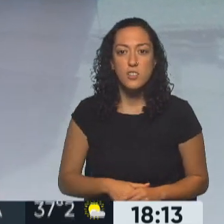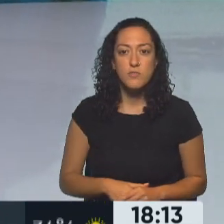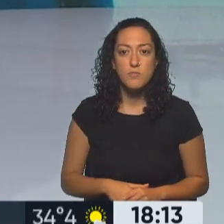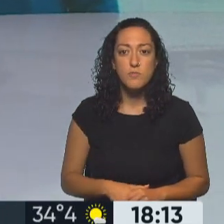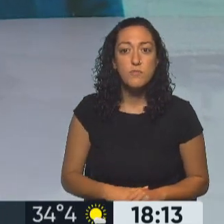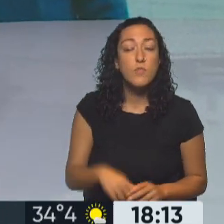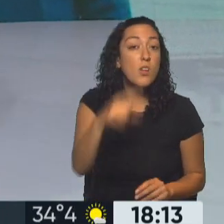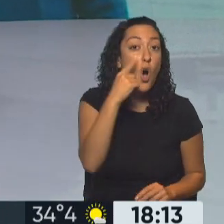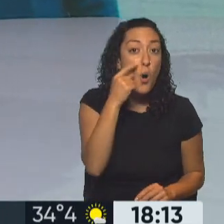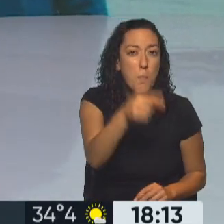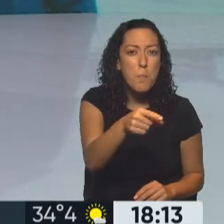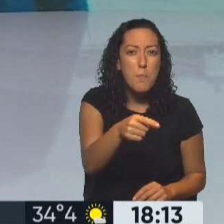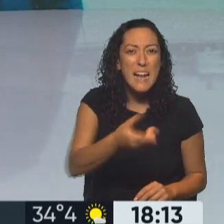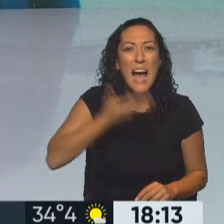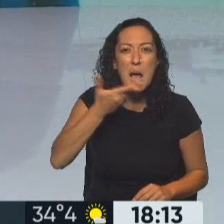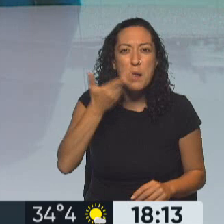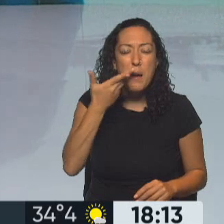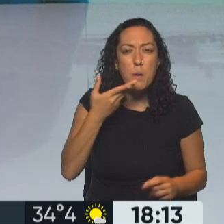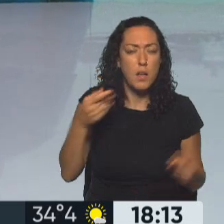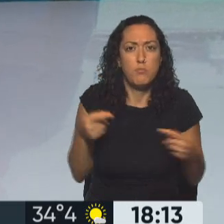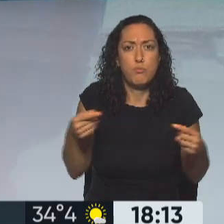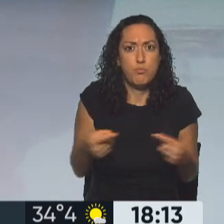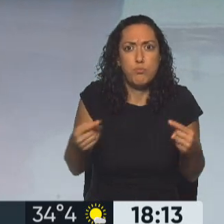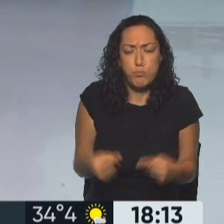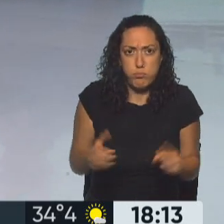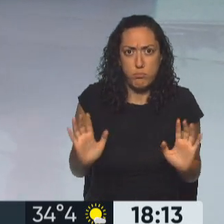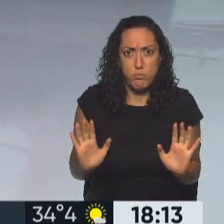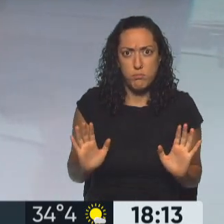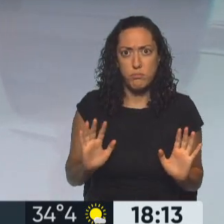Él se contradice en su argumento.